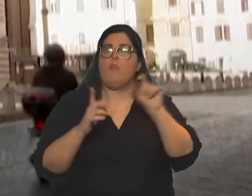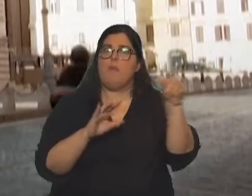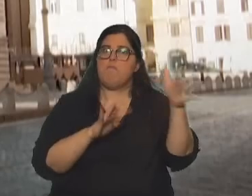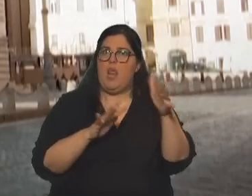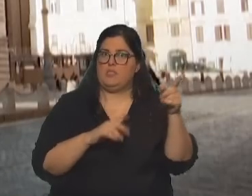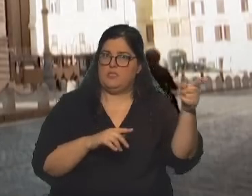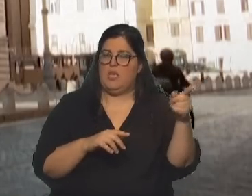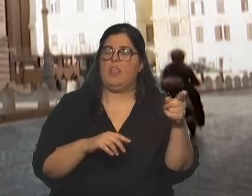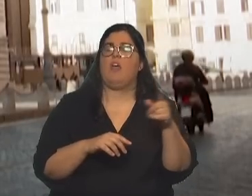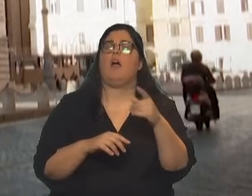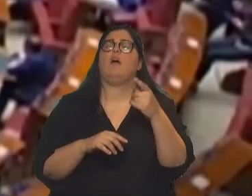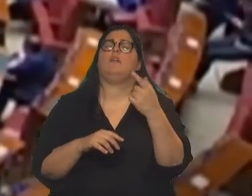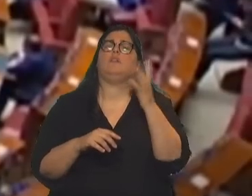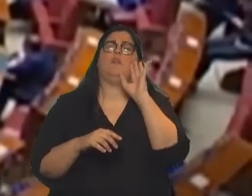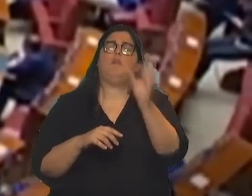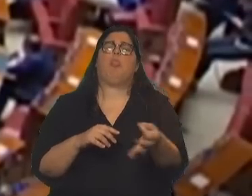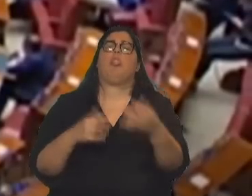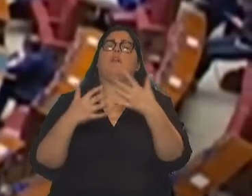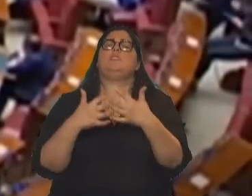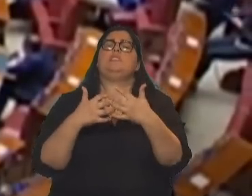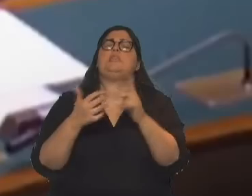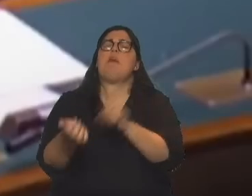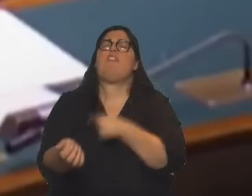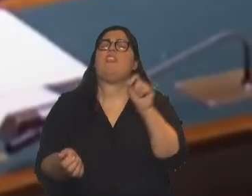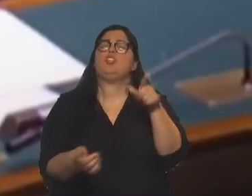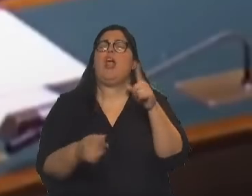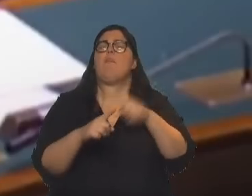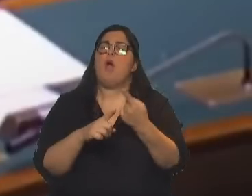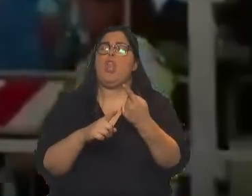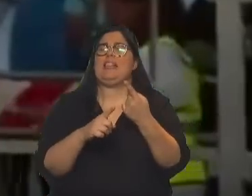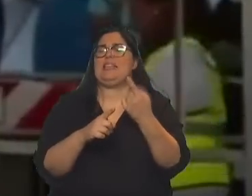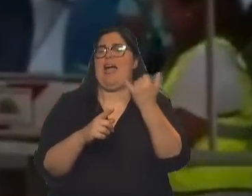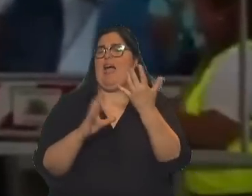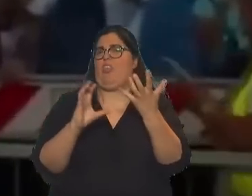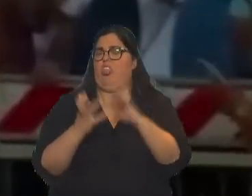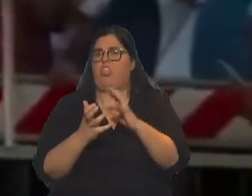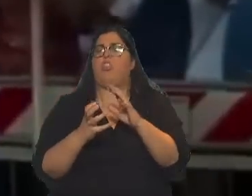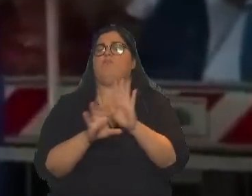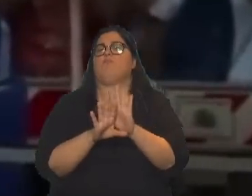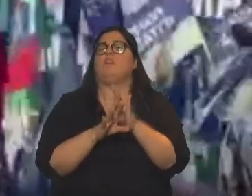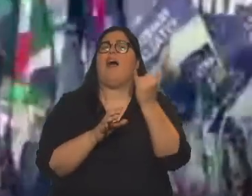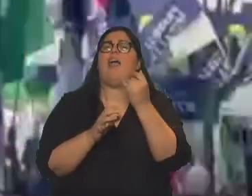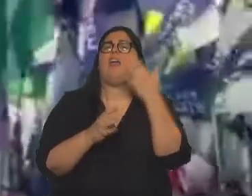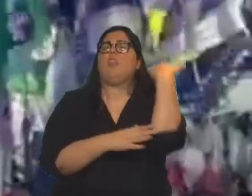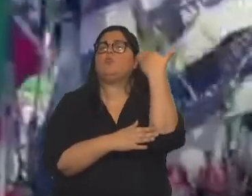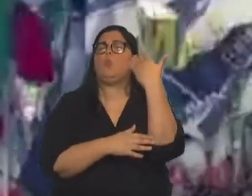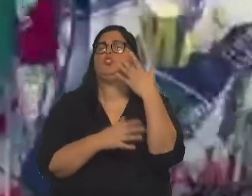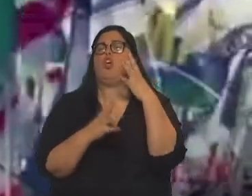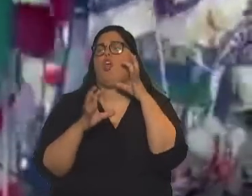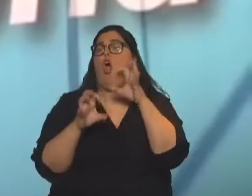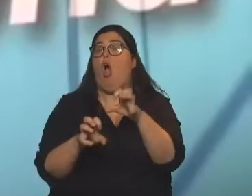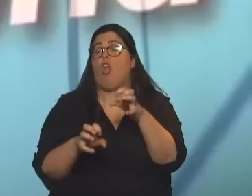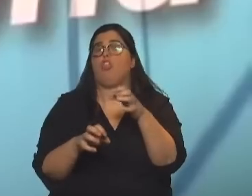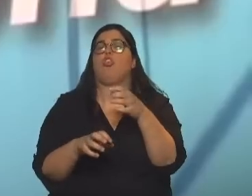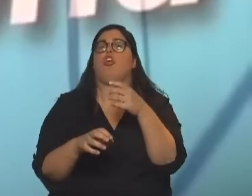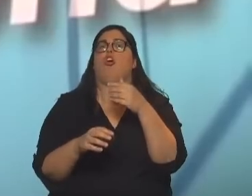de representación de los sistemas políticos tradicionales y se disemina a través de discursos de odio que adquieren cada vez